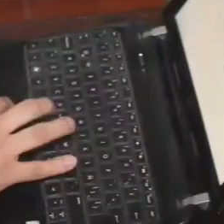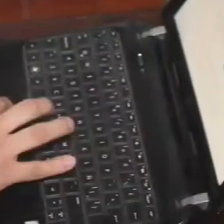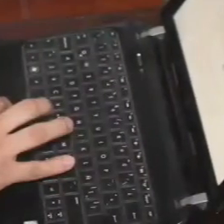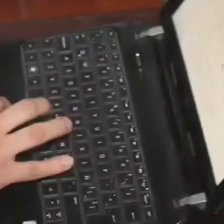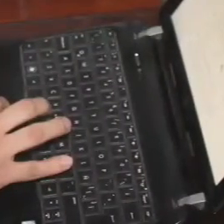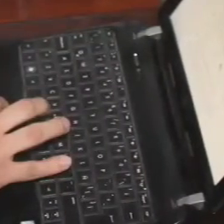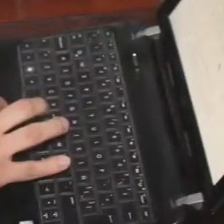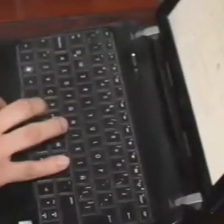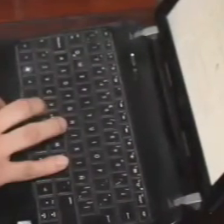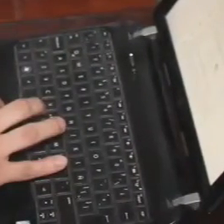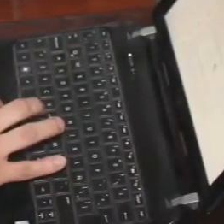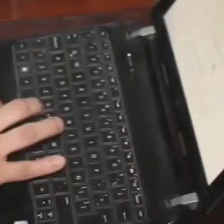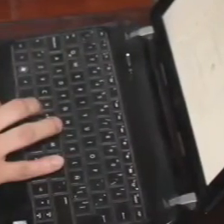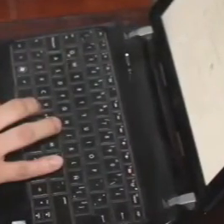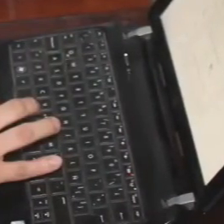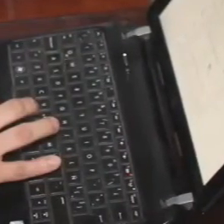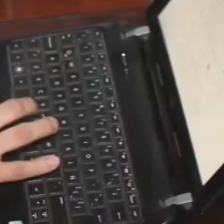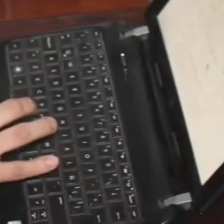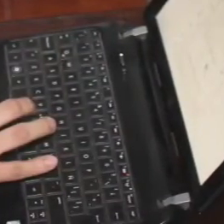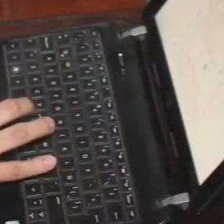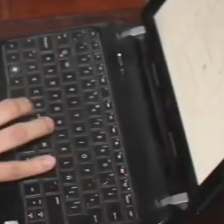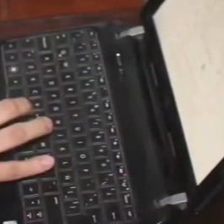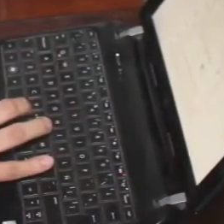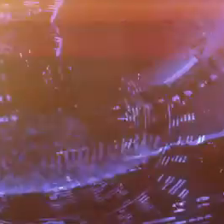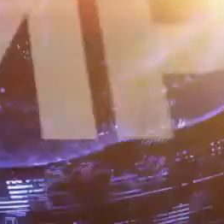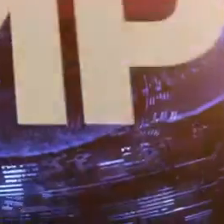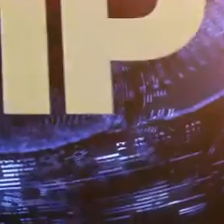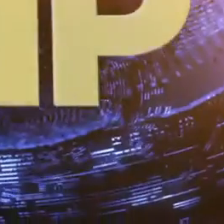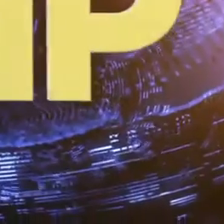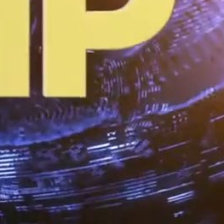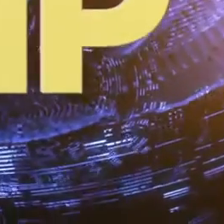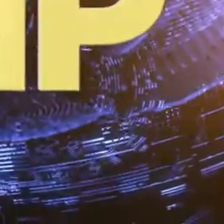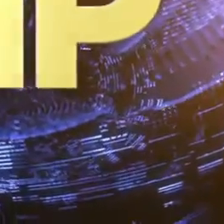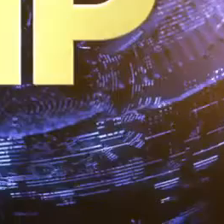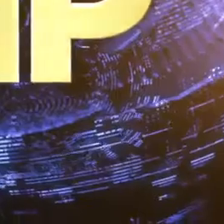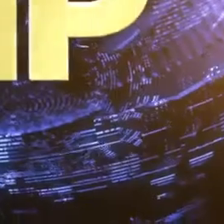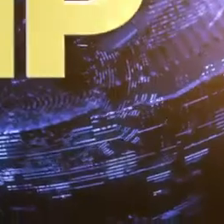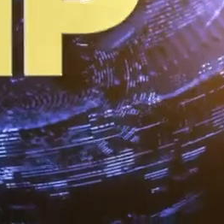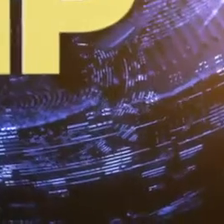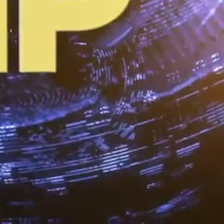Mujer recibe condena por distribuir pornografía infantil.